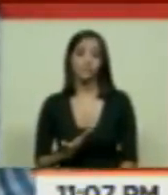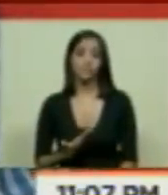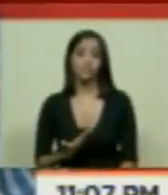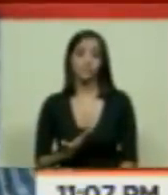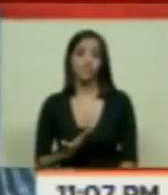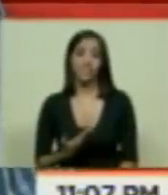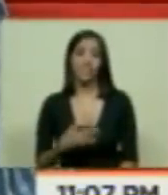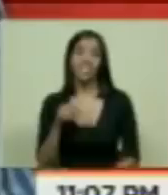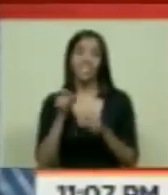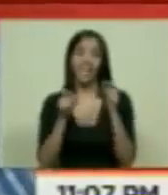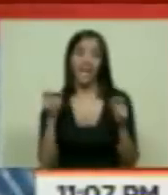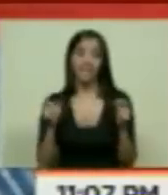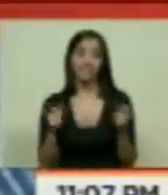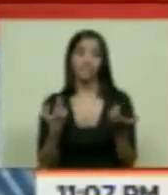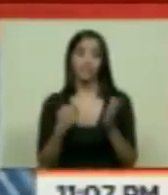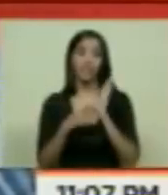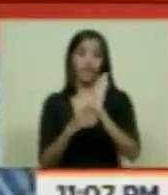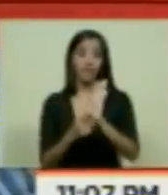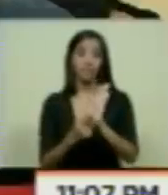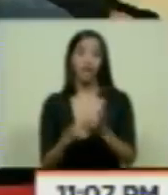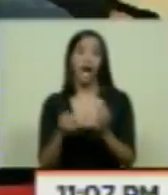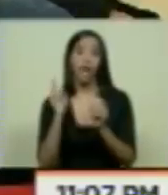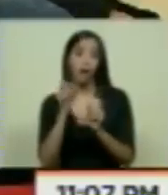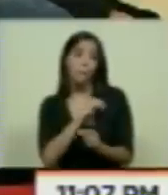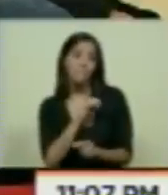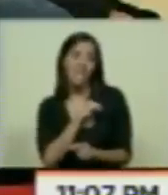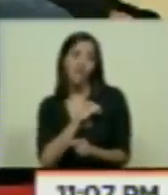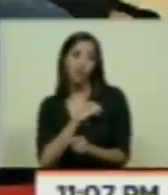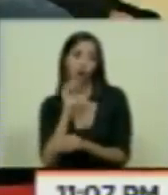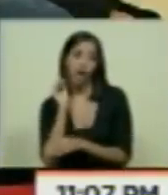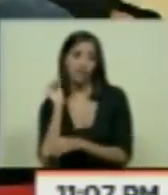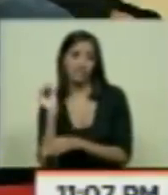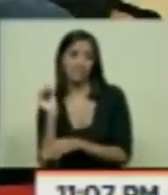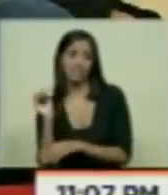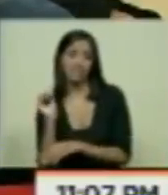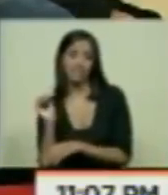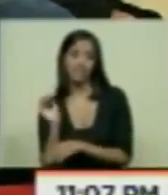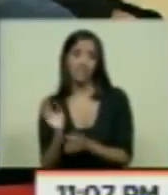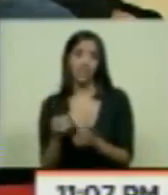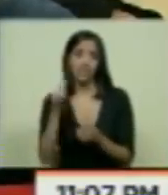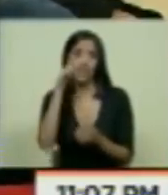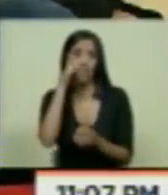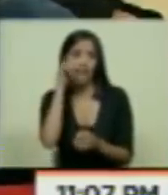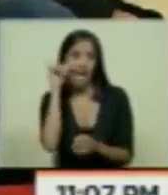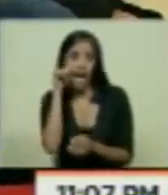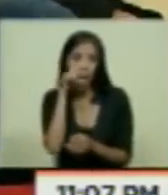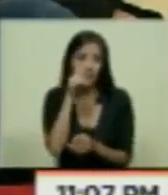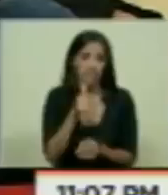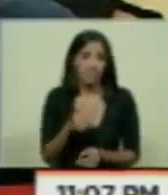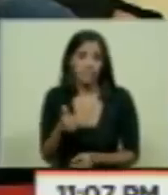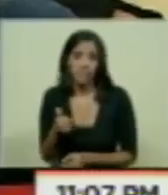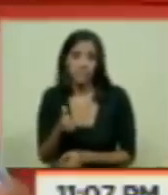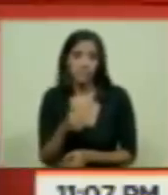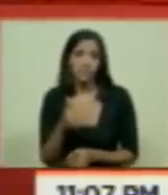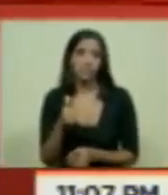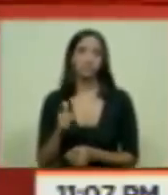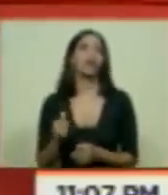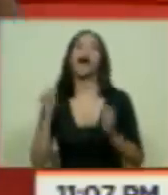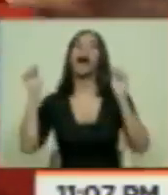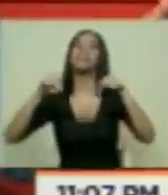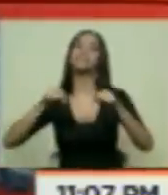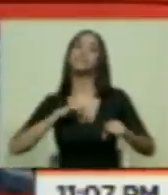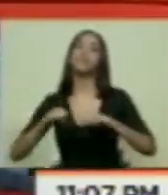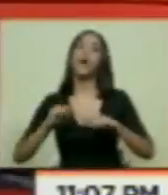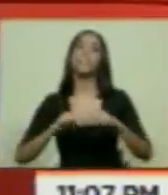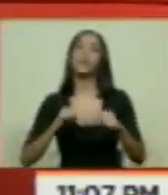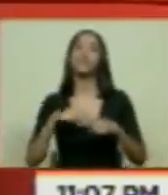la gente muestre este tipo de denuncias. Mucha gente le da miedo a veces agarrar una cámara y meterse en este tipo de situaciones. Fíjate, ahí está el